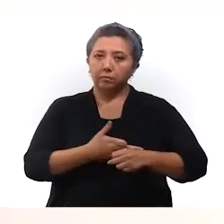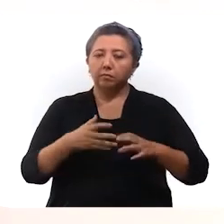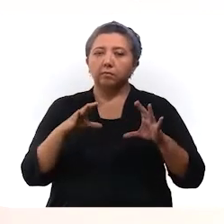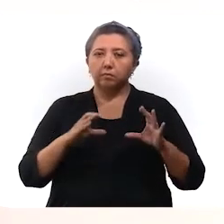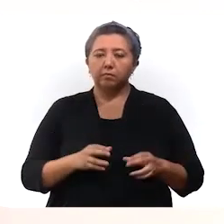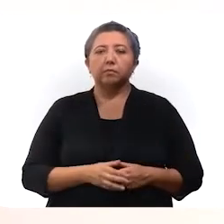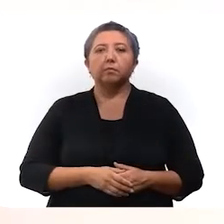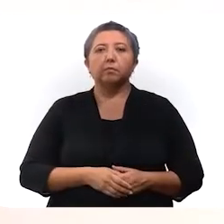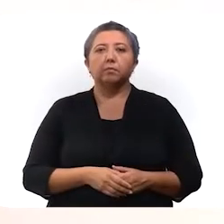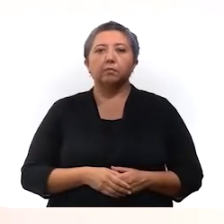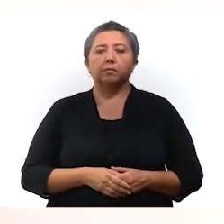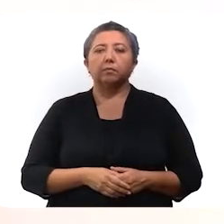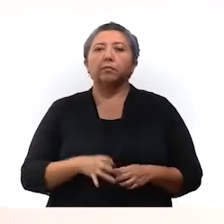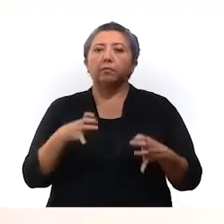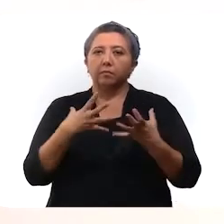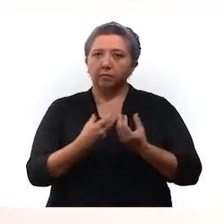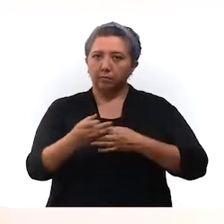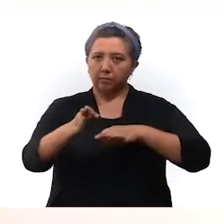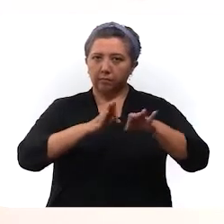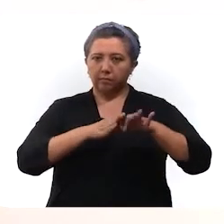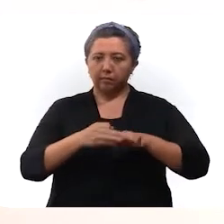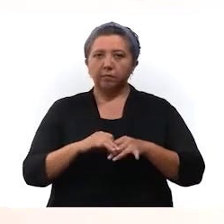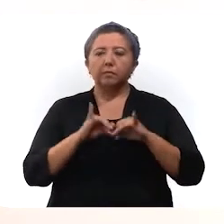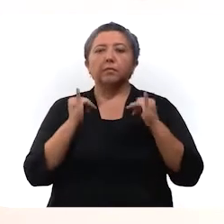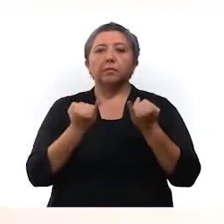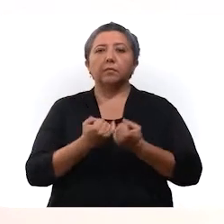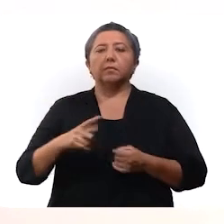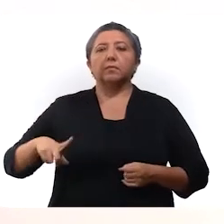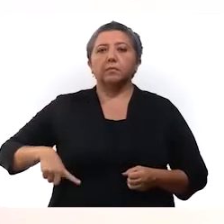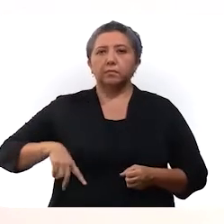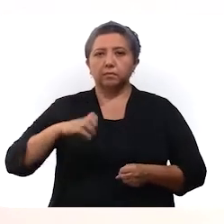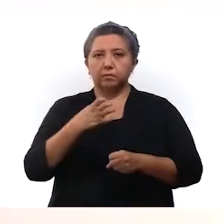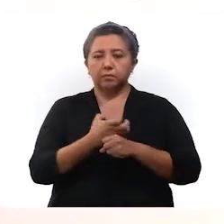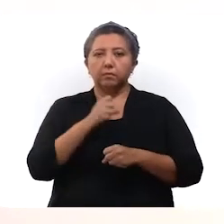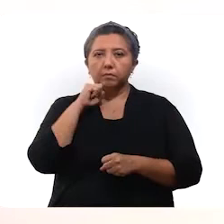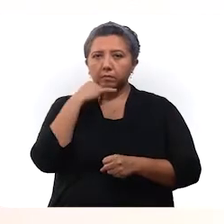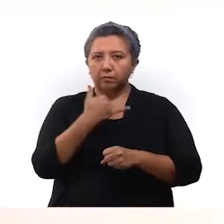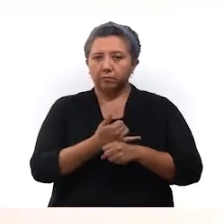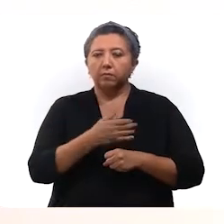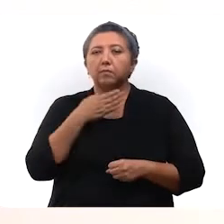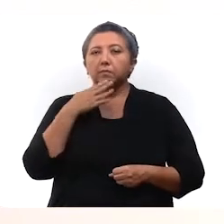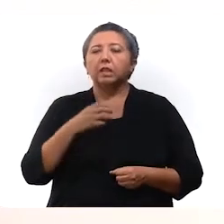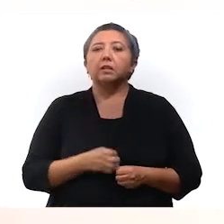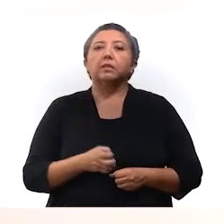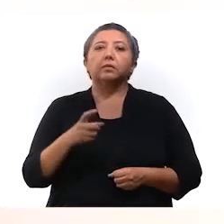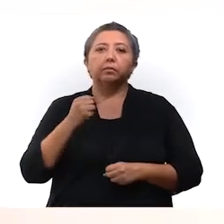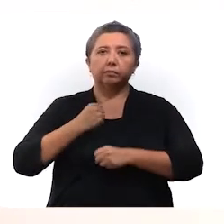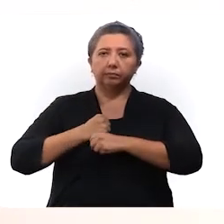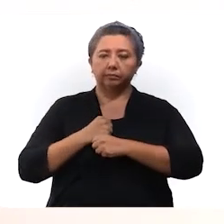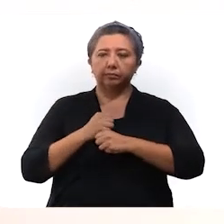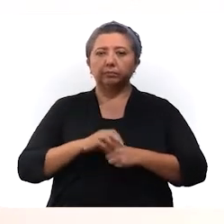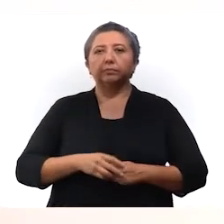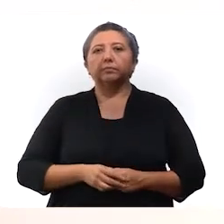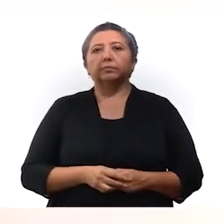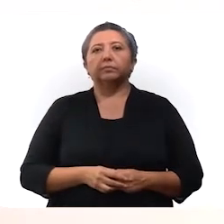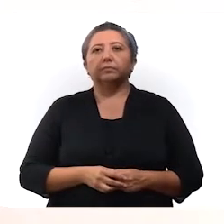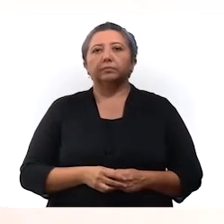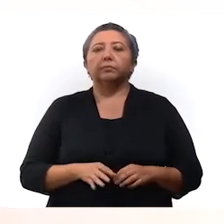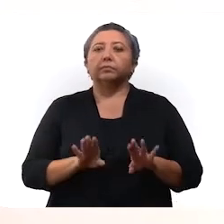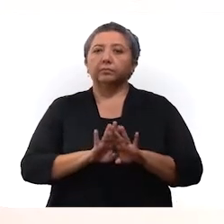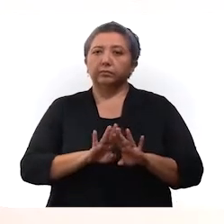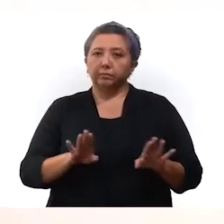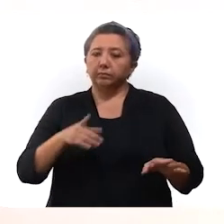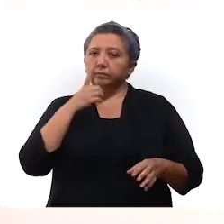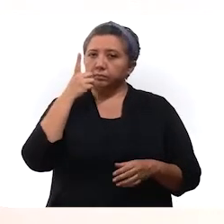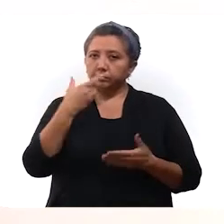familias. Estamos trabajando de manera conjunta el Gobierno del Estado, la Secretaría del Bienestar y las Fuerzas Armadas. Como